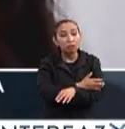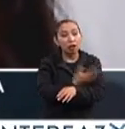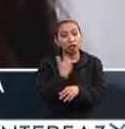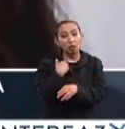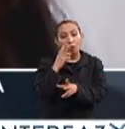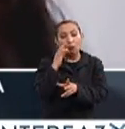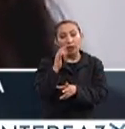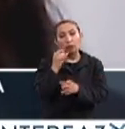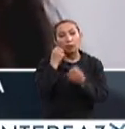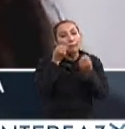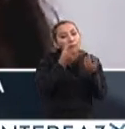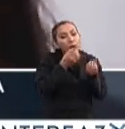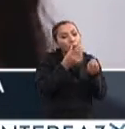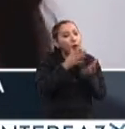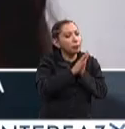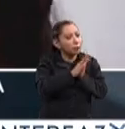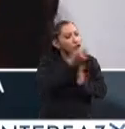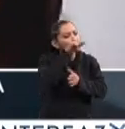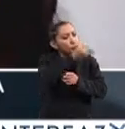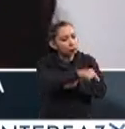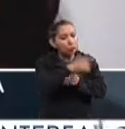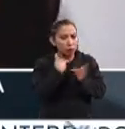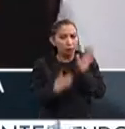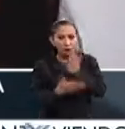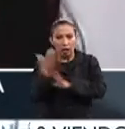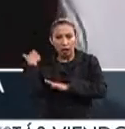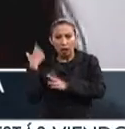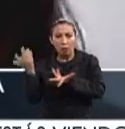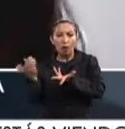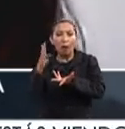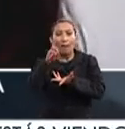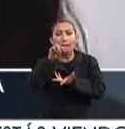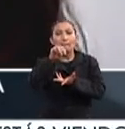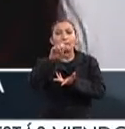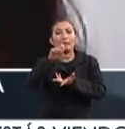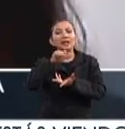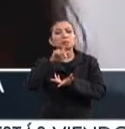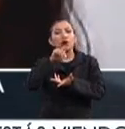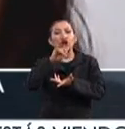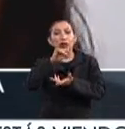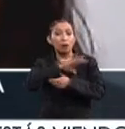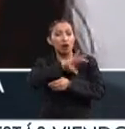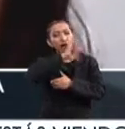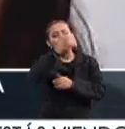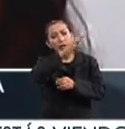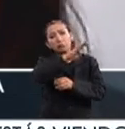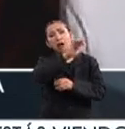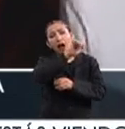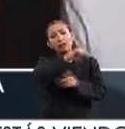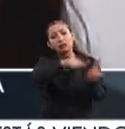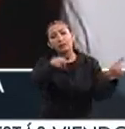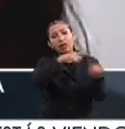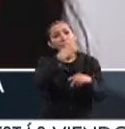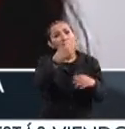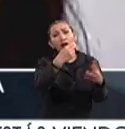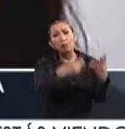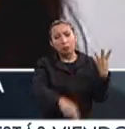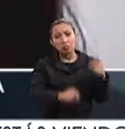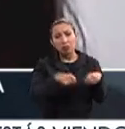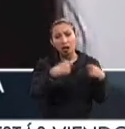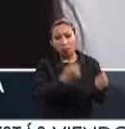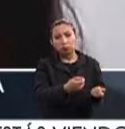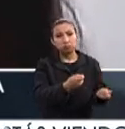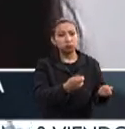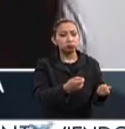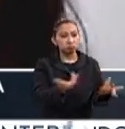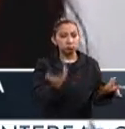yo lo que trato de compartirles es que, bueno, yo me fui con Exprotec, pero existen otras oportunidades que se dan.